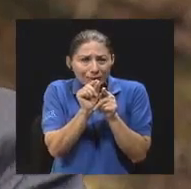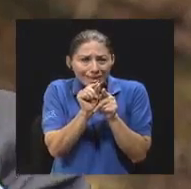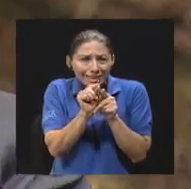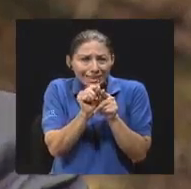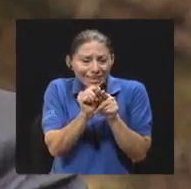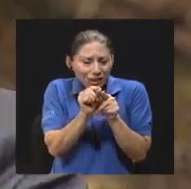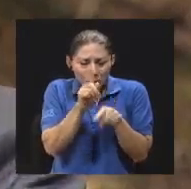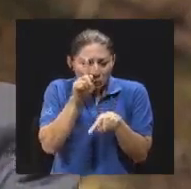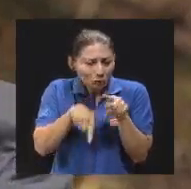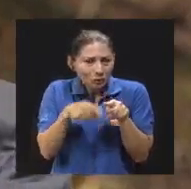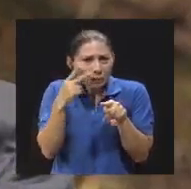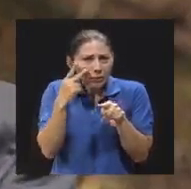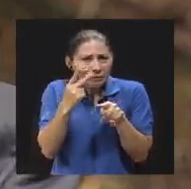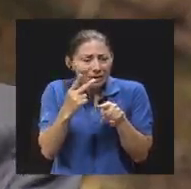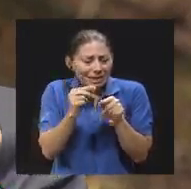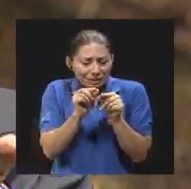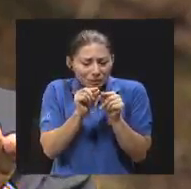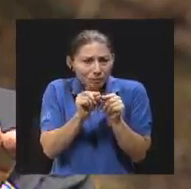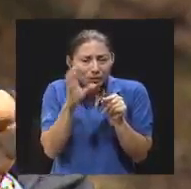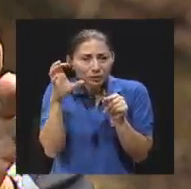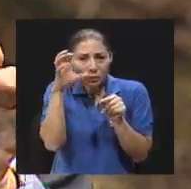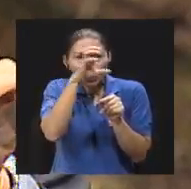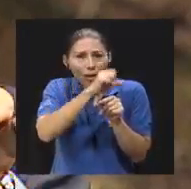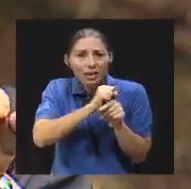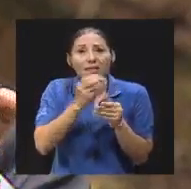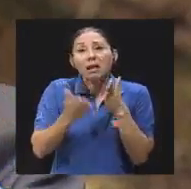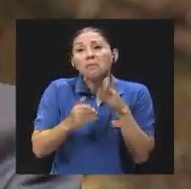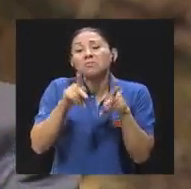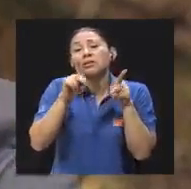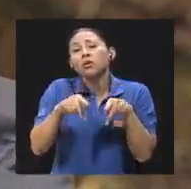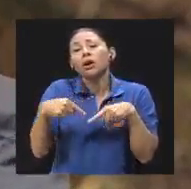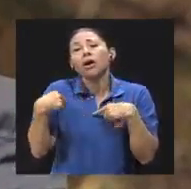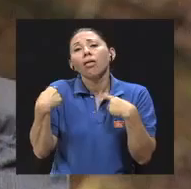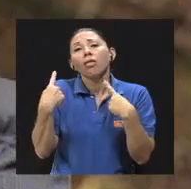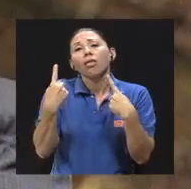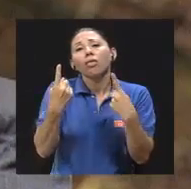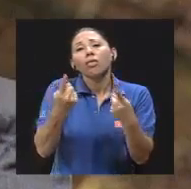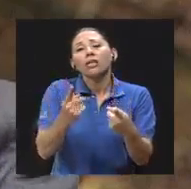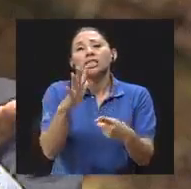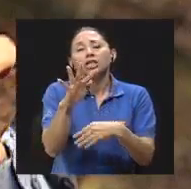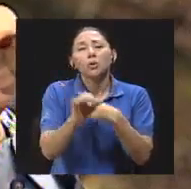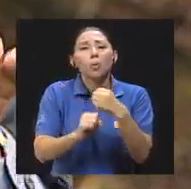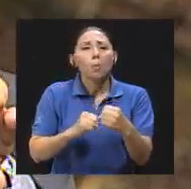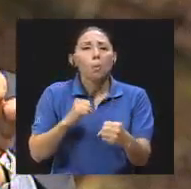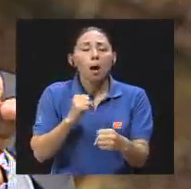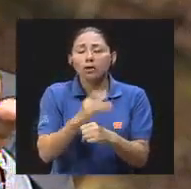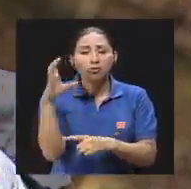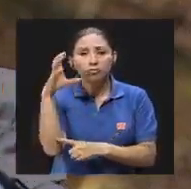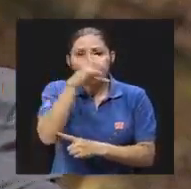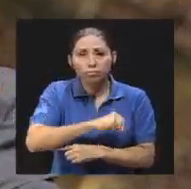para poderlo ver, para poderlo detectar, pueden haber pasado 7, 8, 5 años. Uh-huh. A veces algunos son más